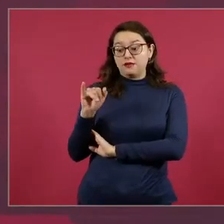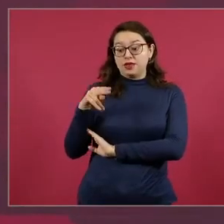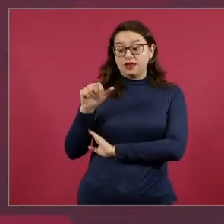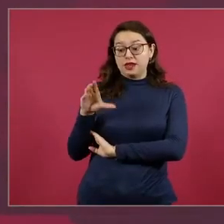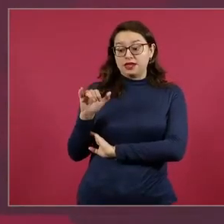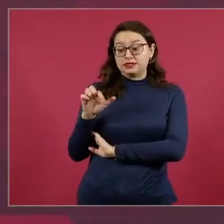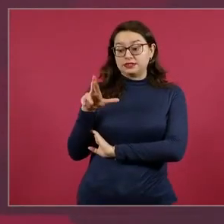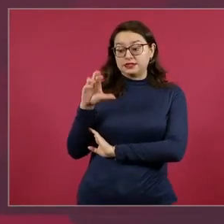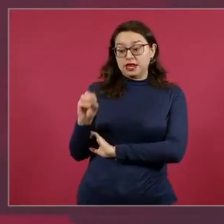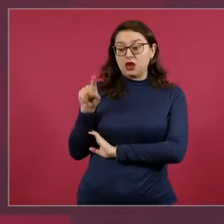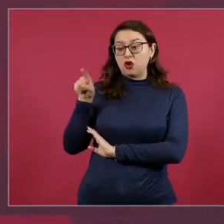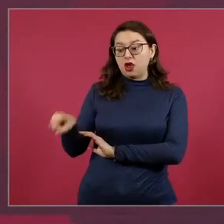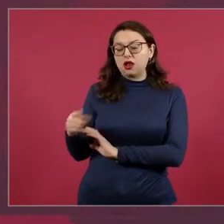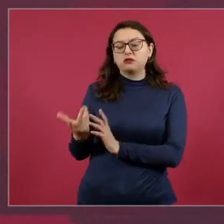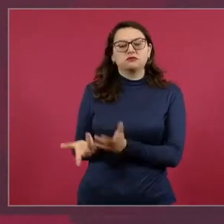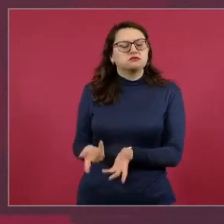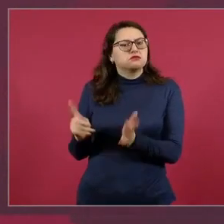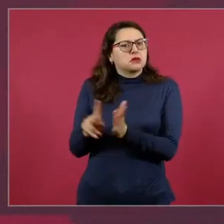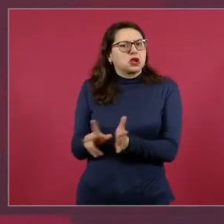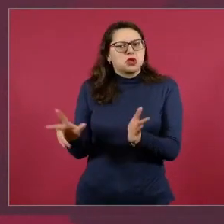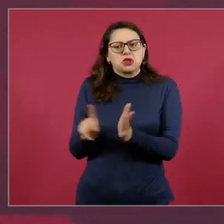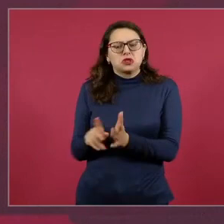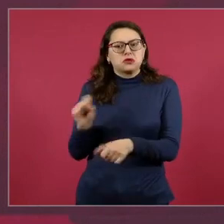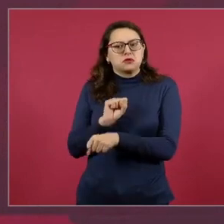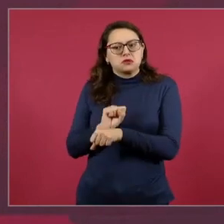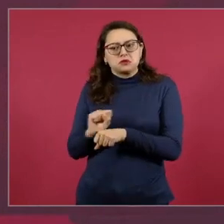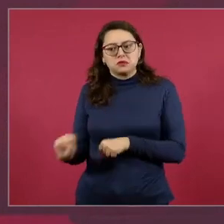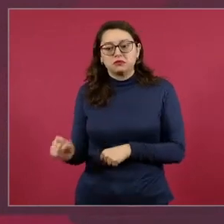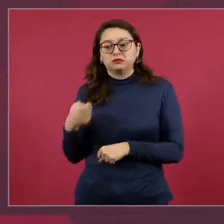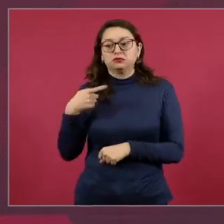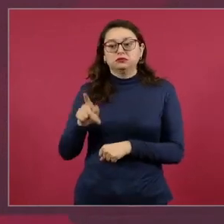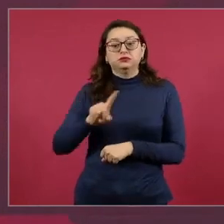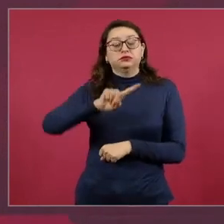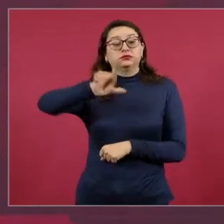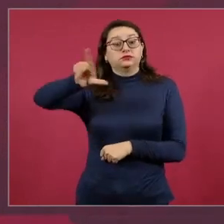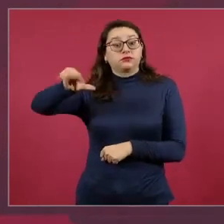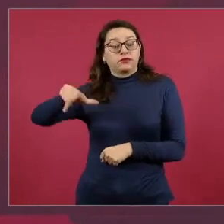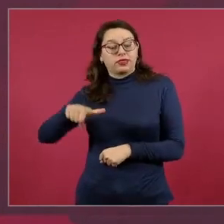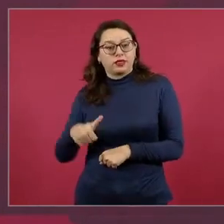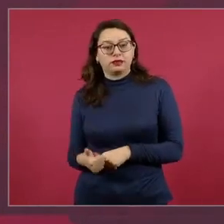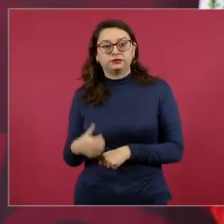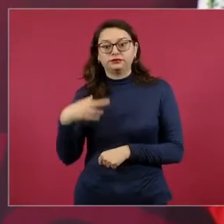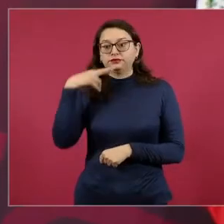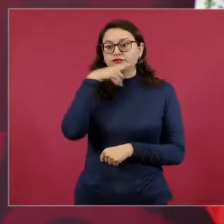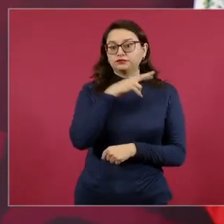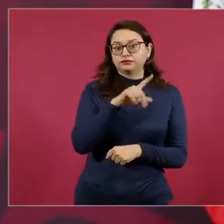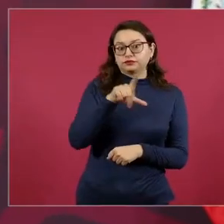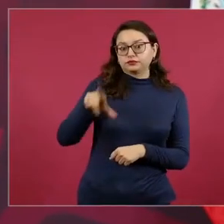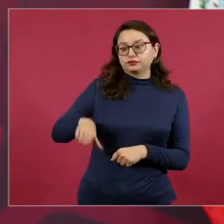de un gran reclusorio en Papantla,